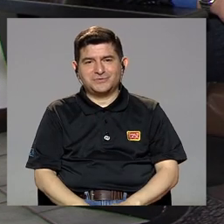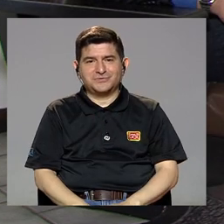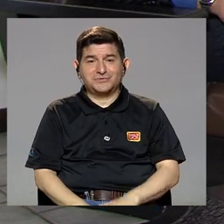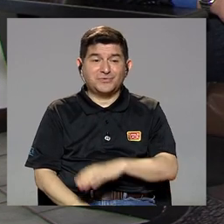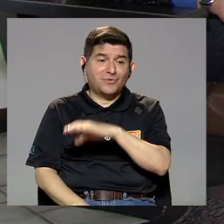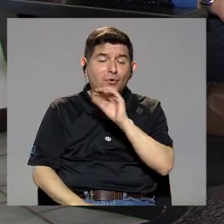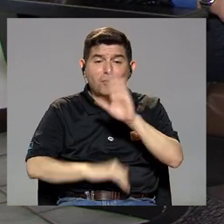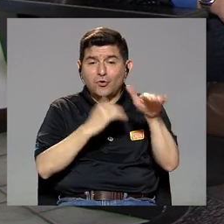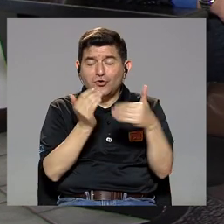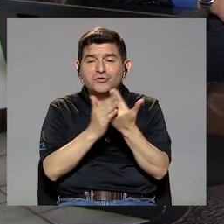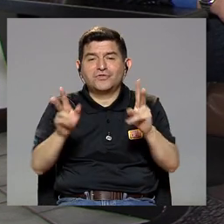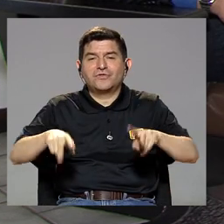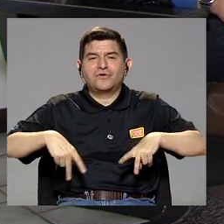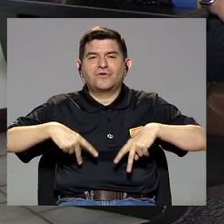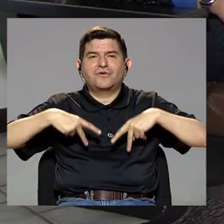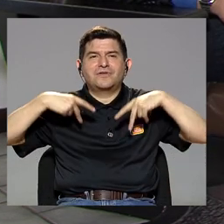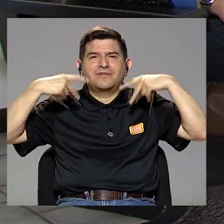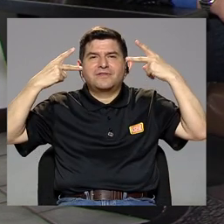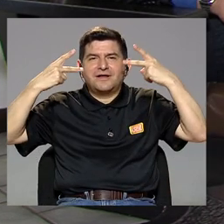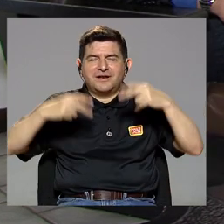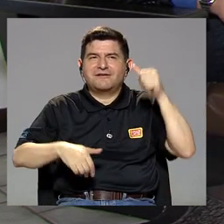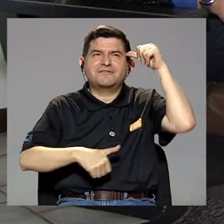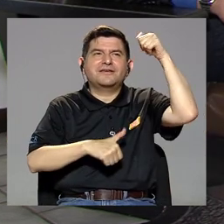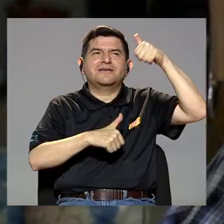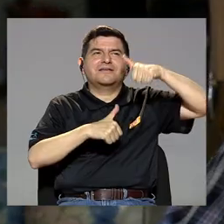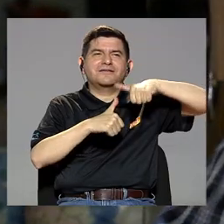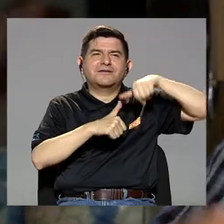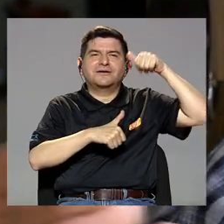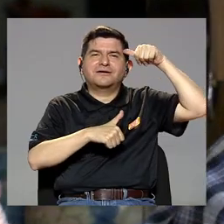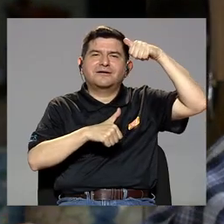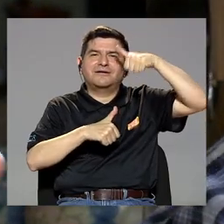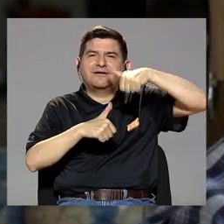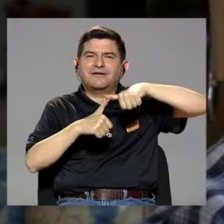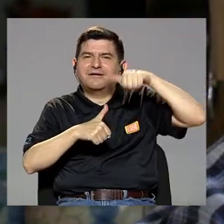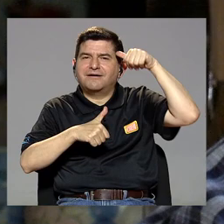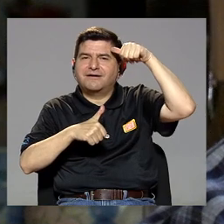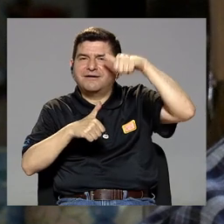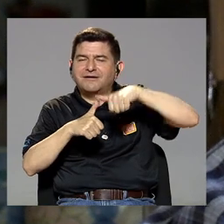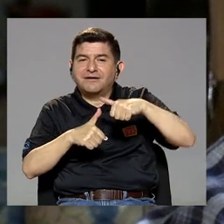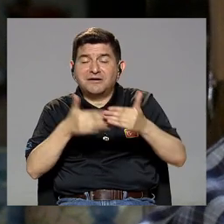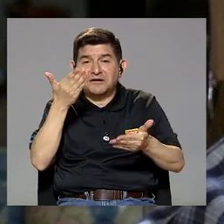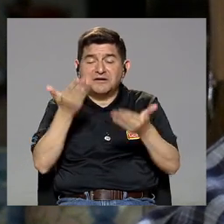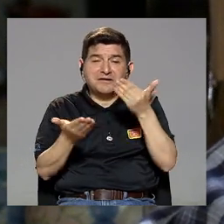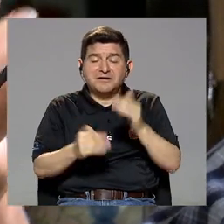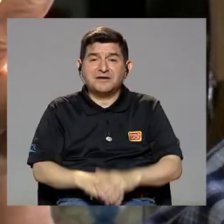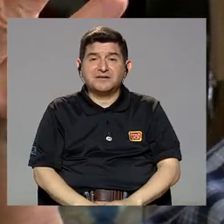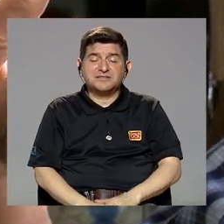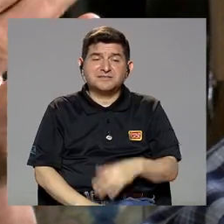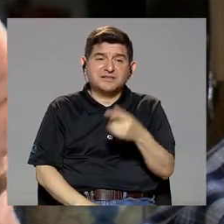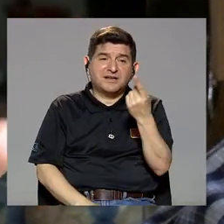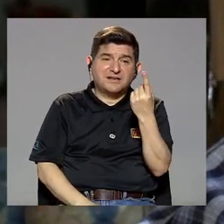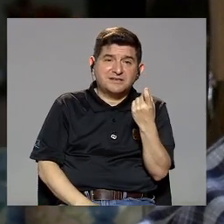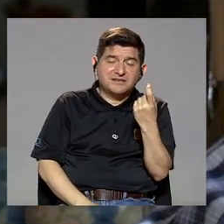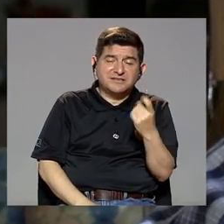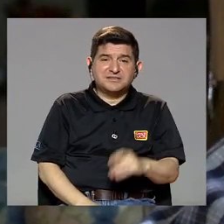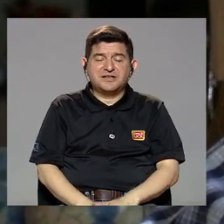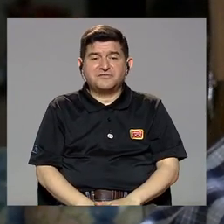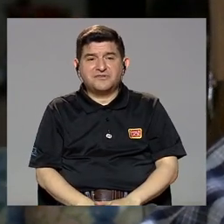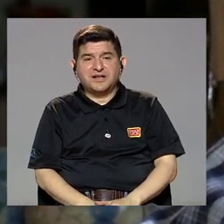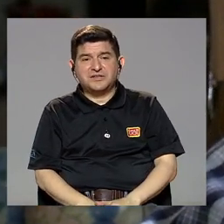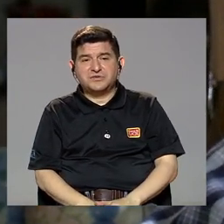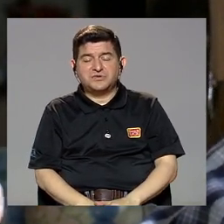toda una vida de recuerdos que te faltaba bueno el tema esto periodista que ha faltado